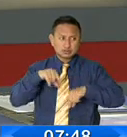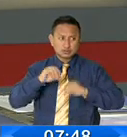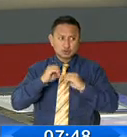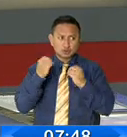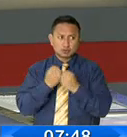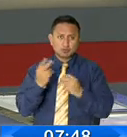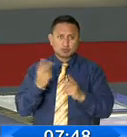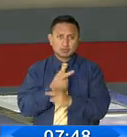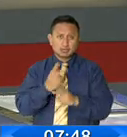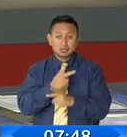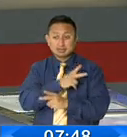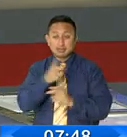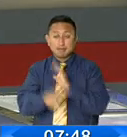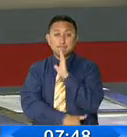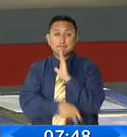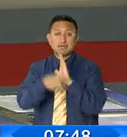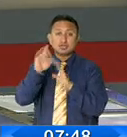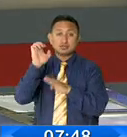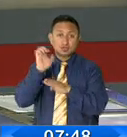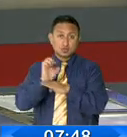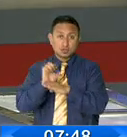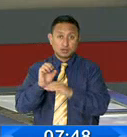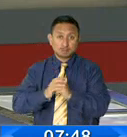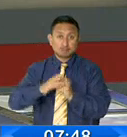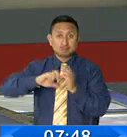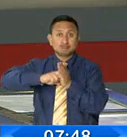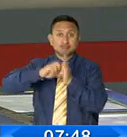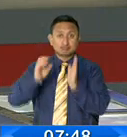en Petroecuador, Contraloría y también la